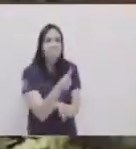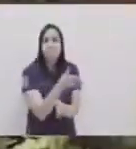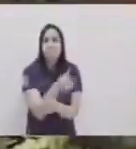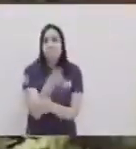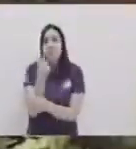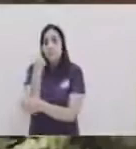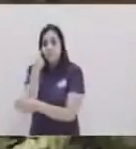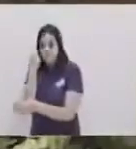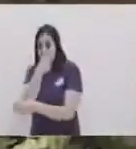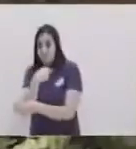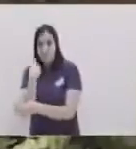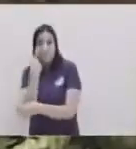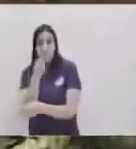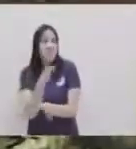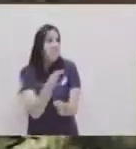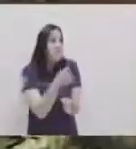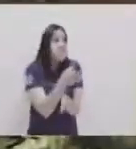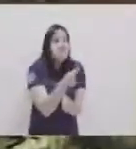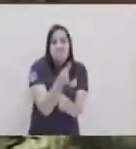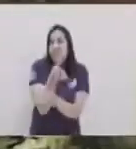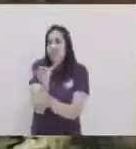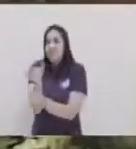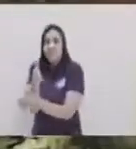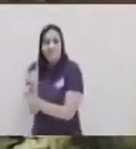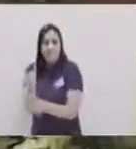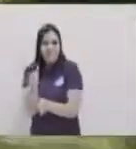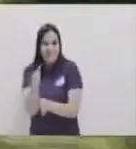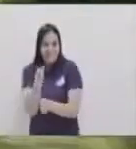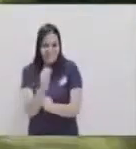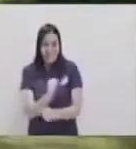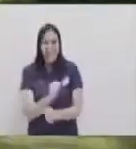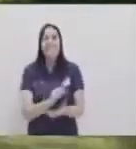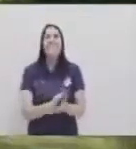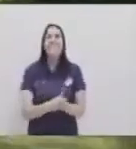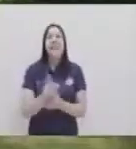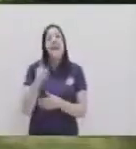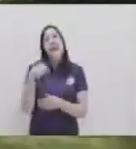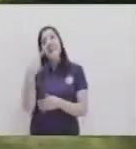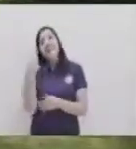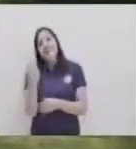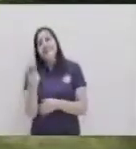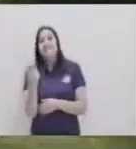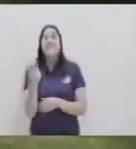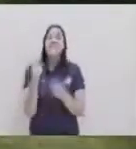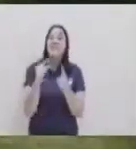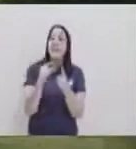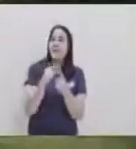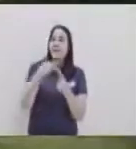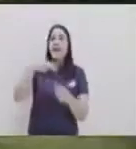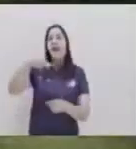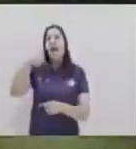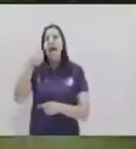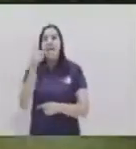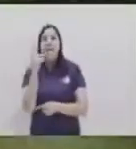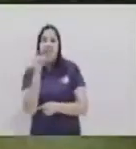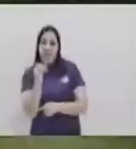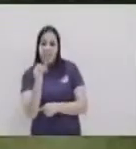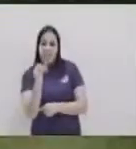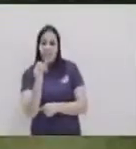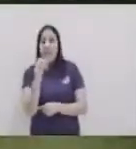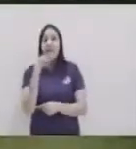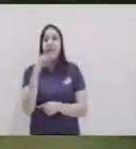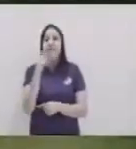la vez con la cabeza que no hay nadie. La siguiente palabra es nada. Es